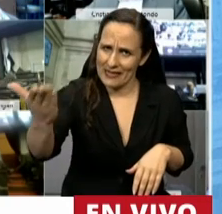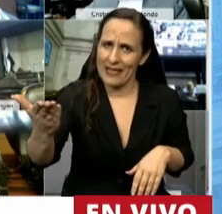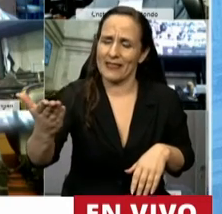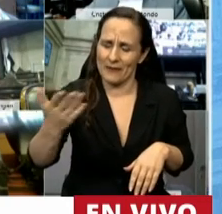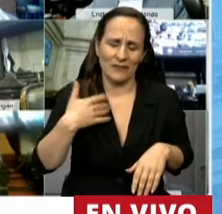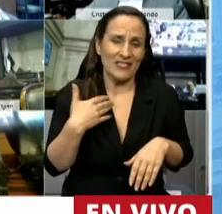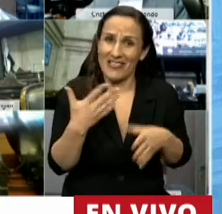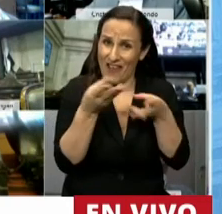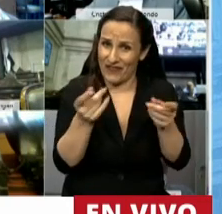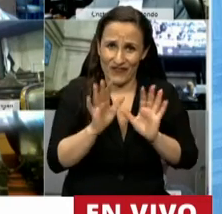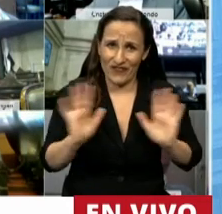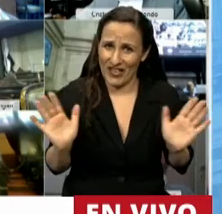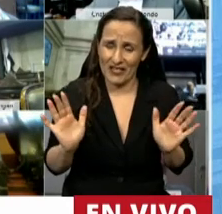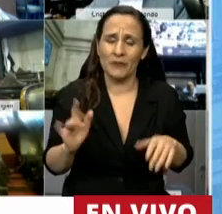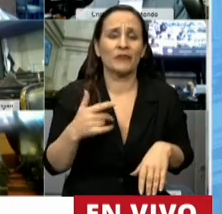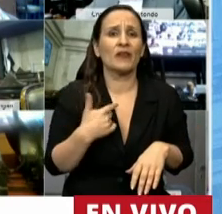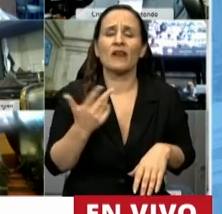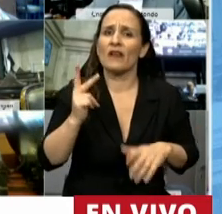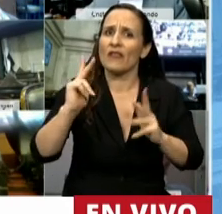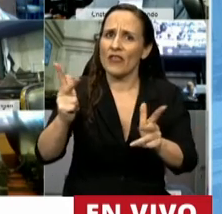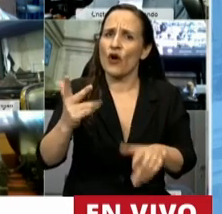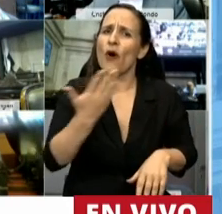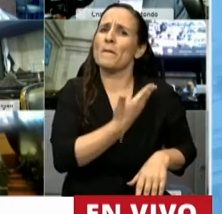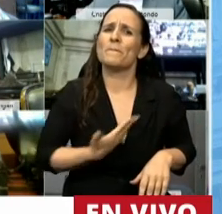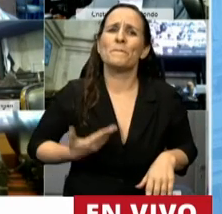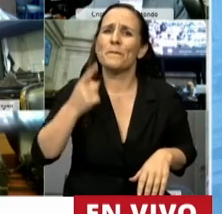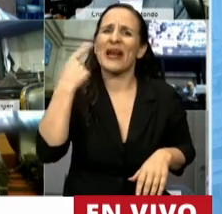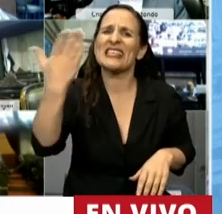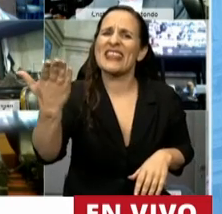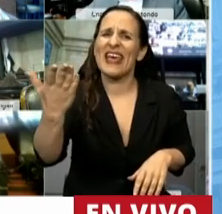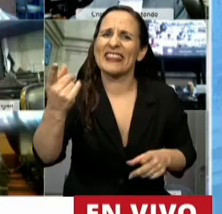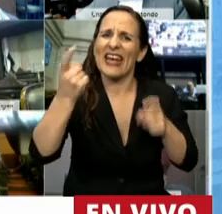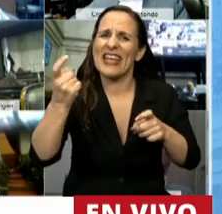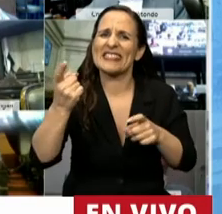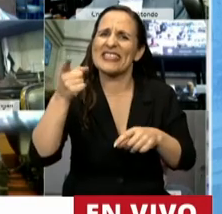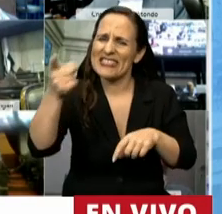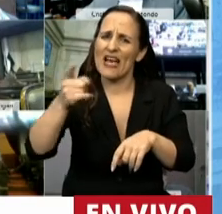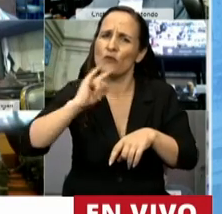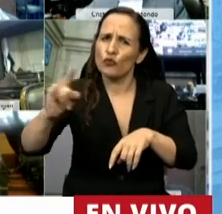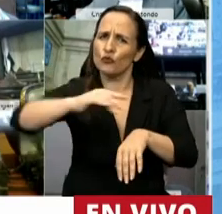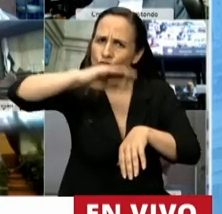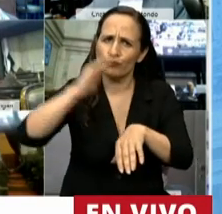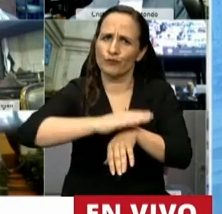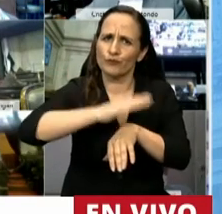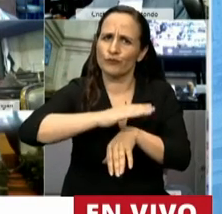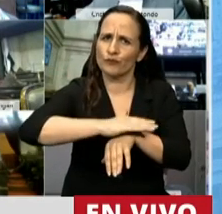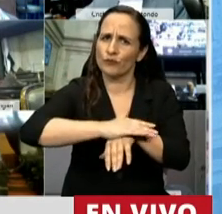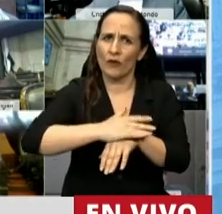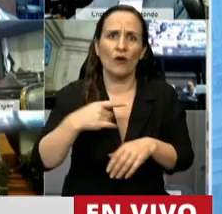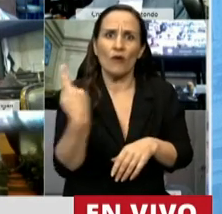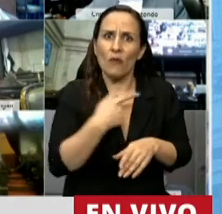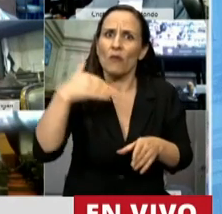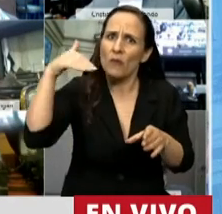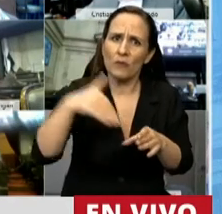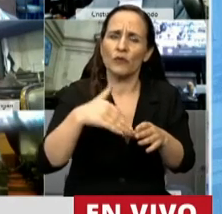Quiero cerrar diciendo, señor presidente, lo necesitamos a cargo para los que lo hemos